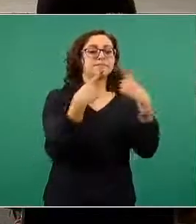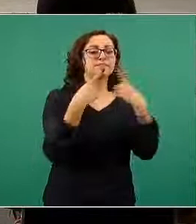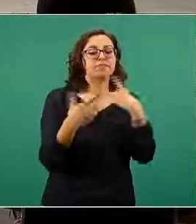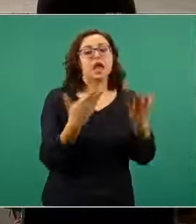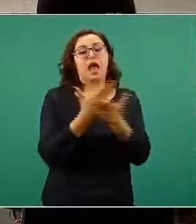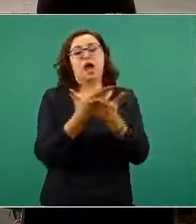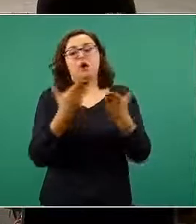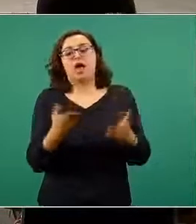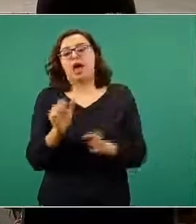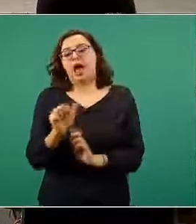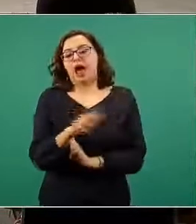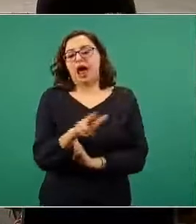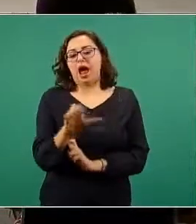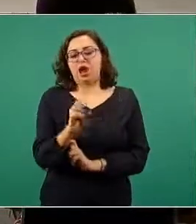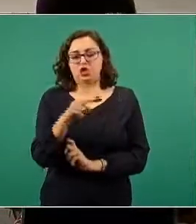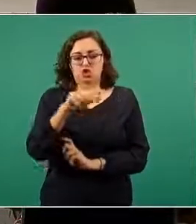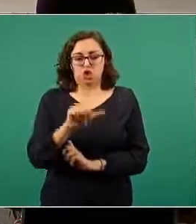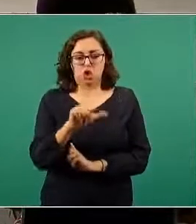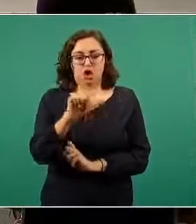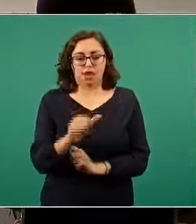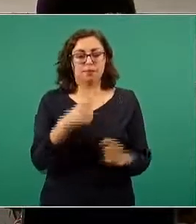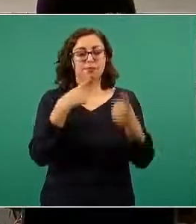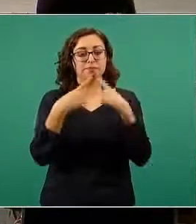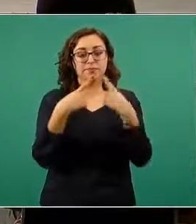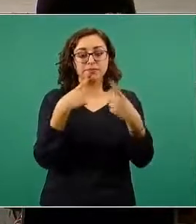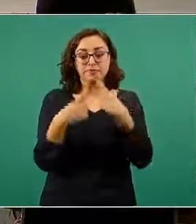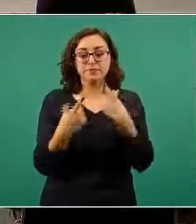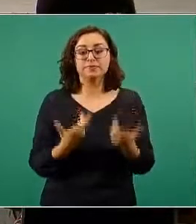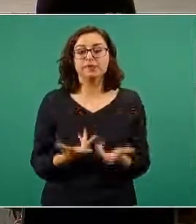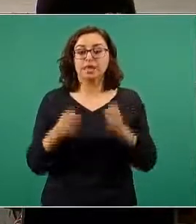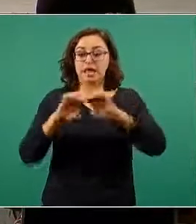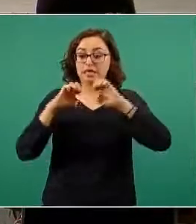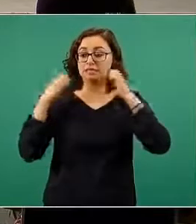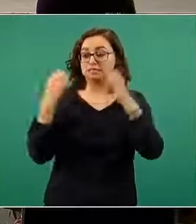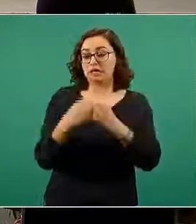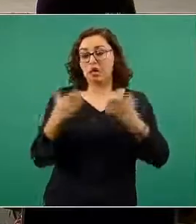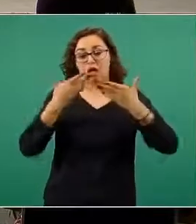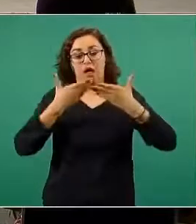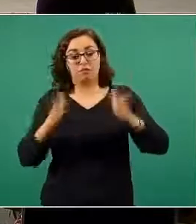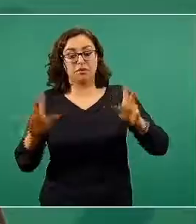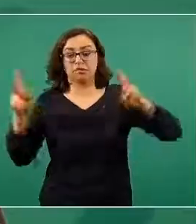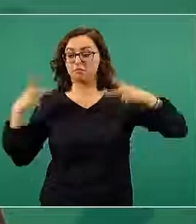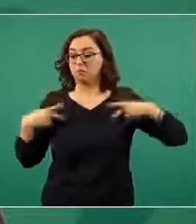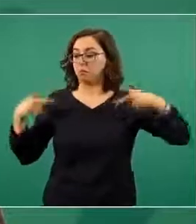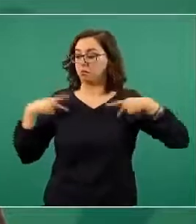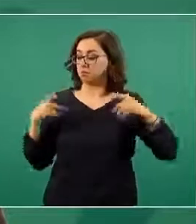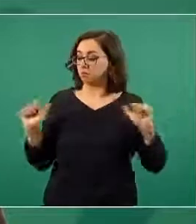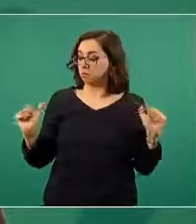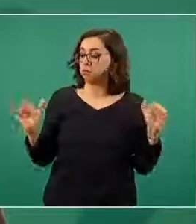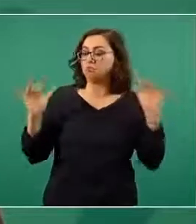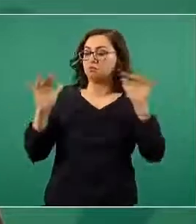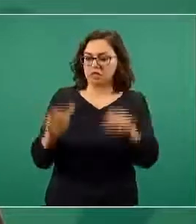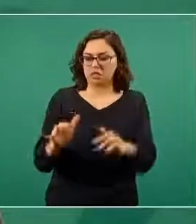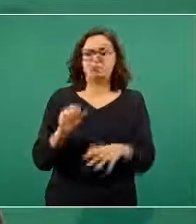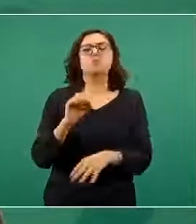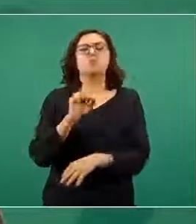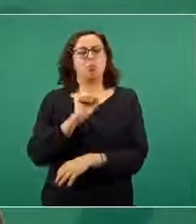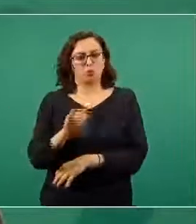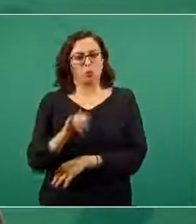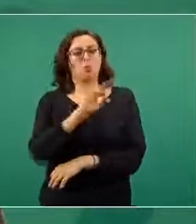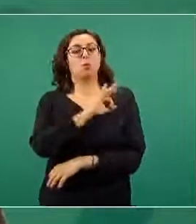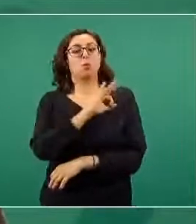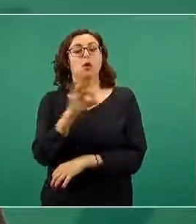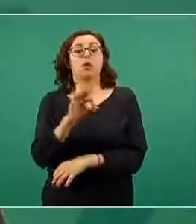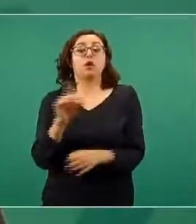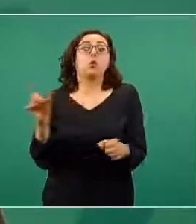de la Liga, el regreso de la afición a los estadios está supeditado a